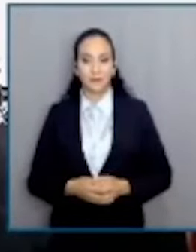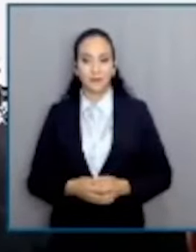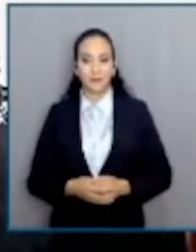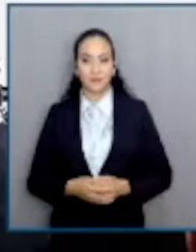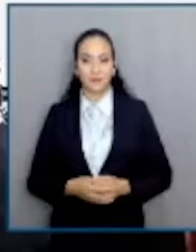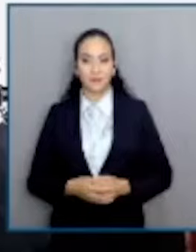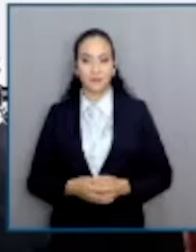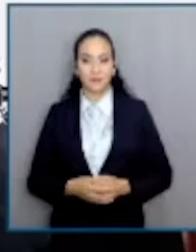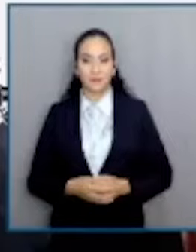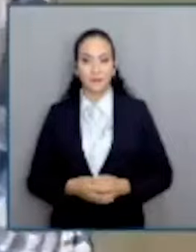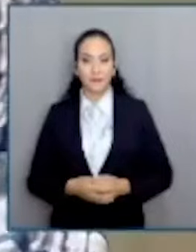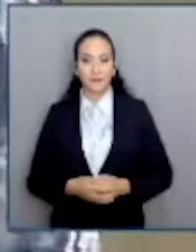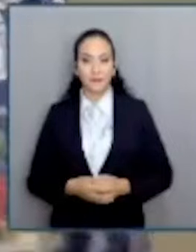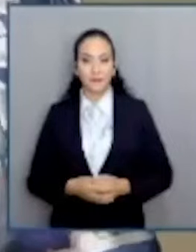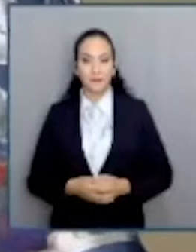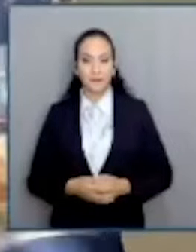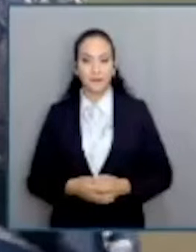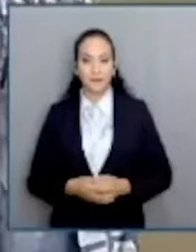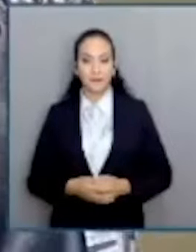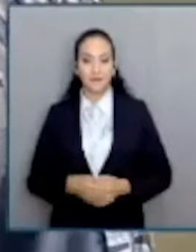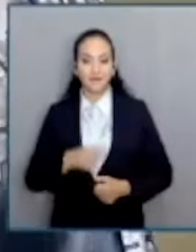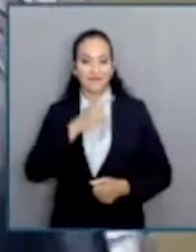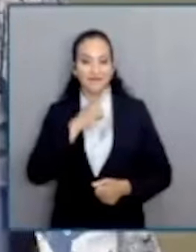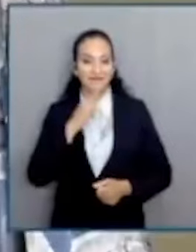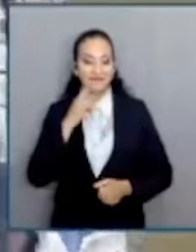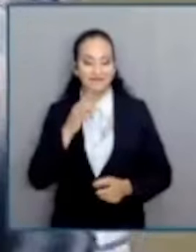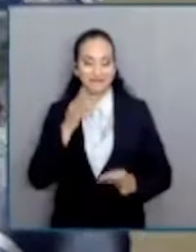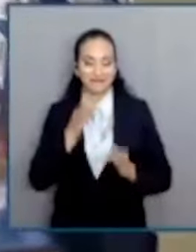año para el canal del poder judicial de la federación Mario López Peña